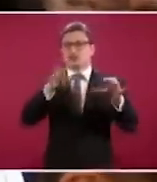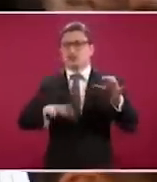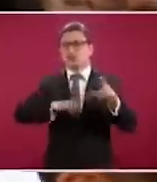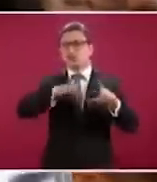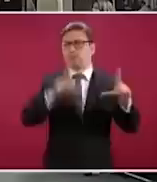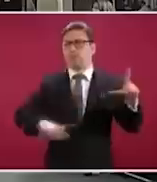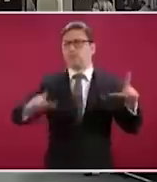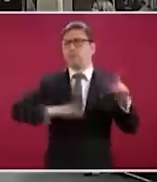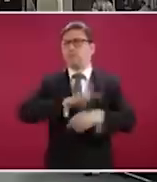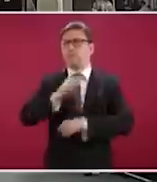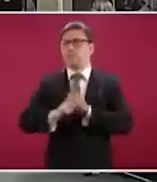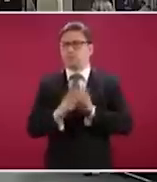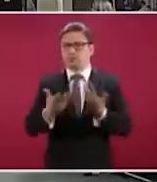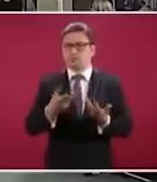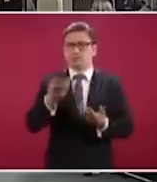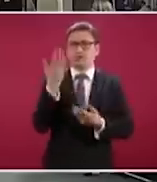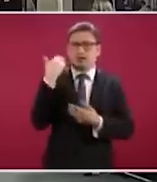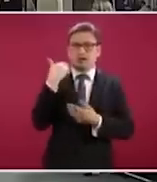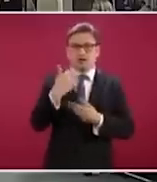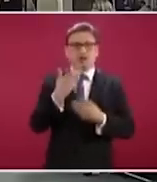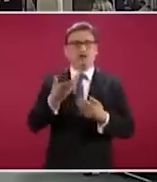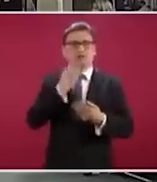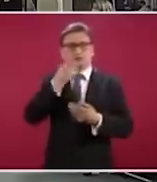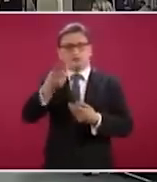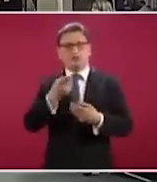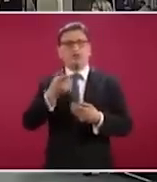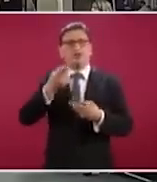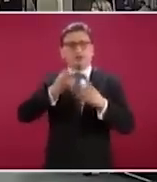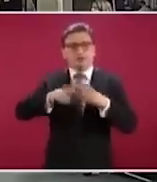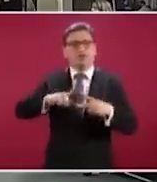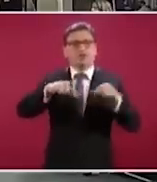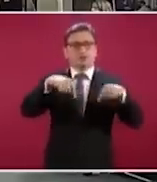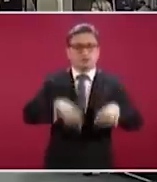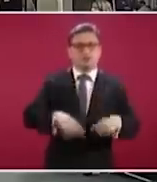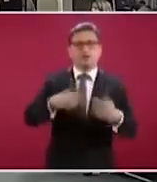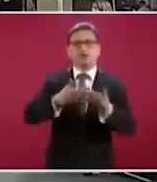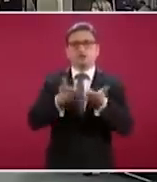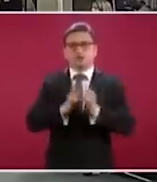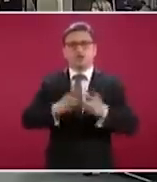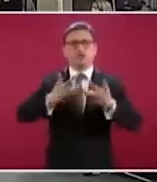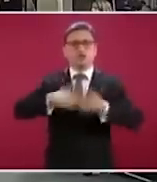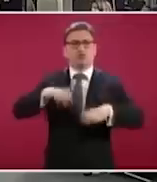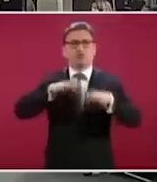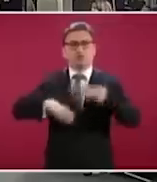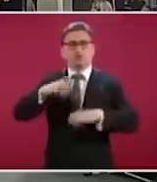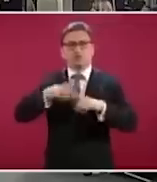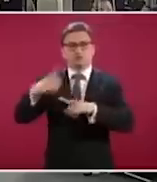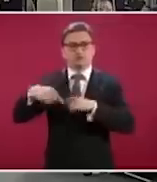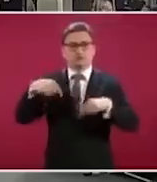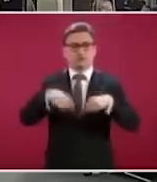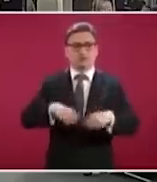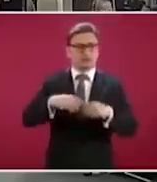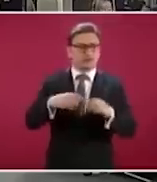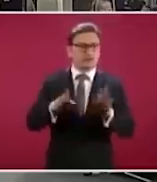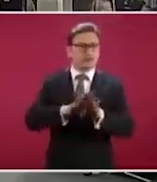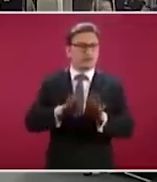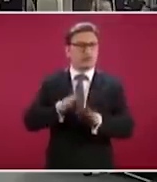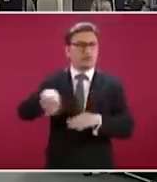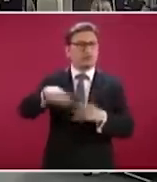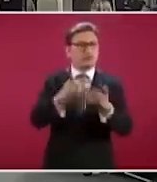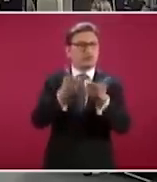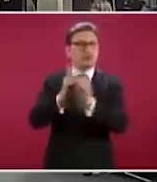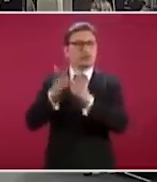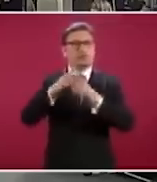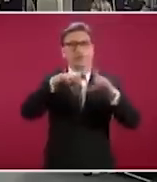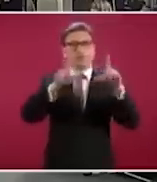país? ¿Qué no se han dicho todos los tratadistas que hay que empezar por los agrupamientos industriales? ¿Sabemos cuántos clústeres o agrupamientos